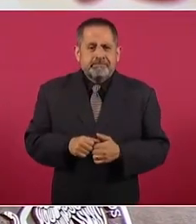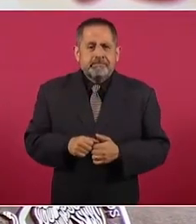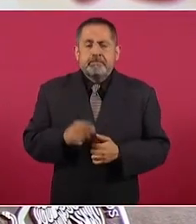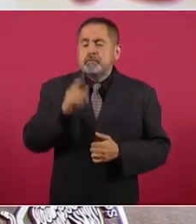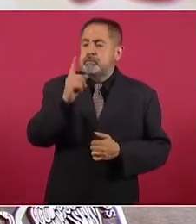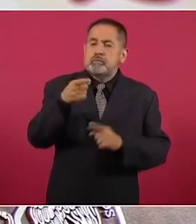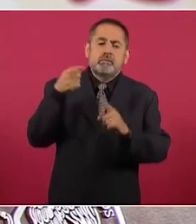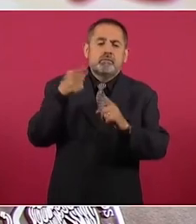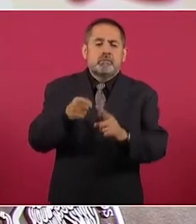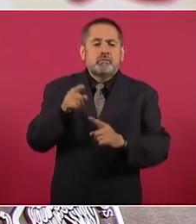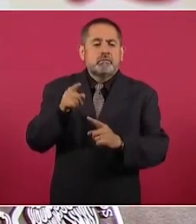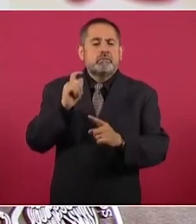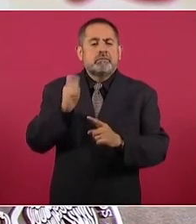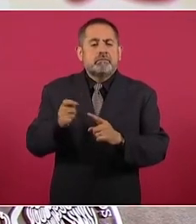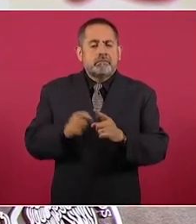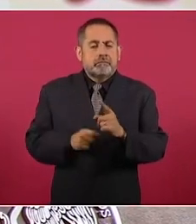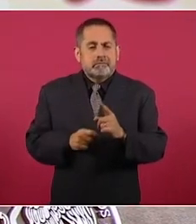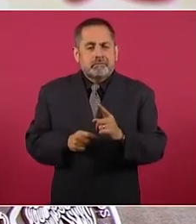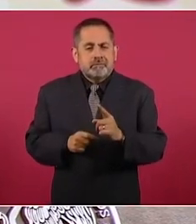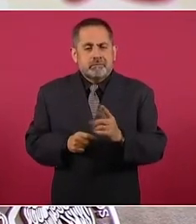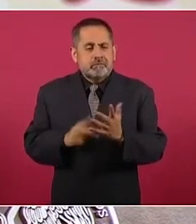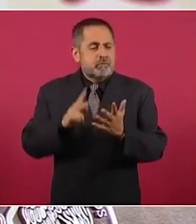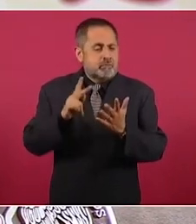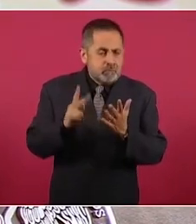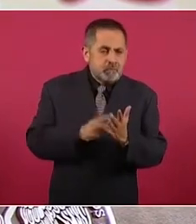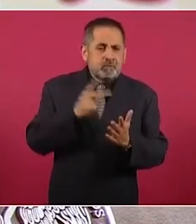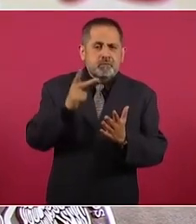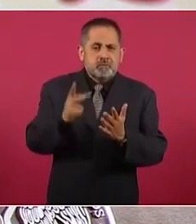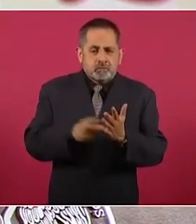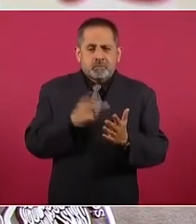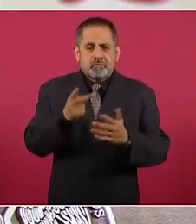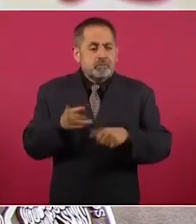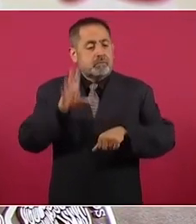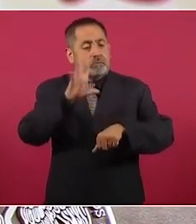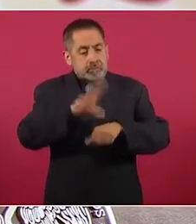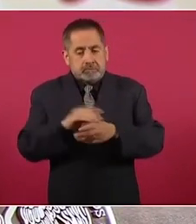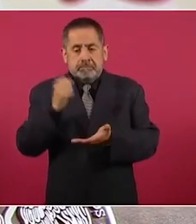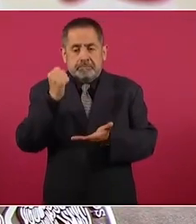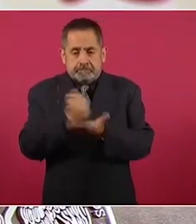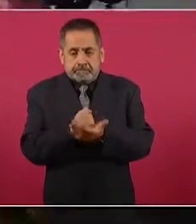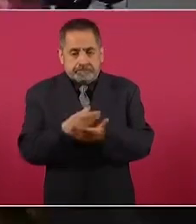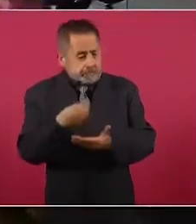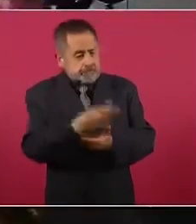permitir que se sigan entregando concesiones.